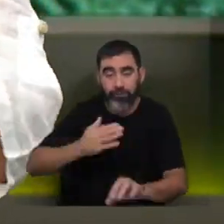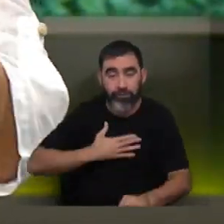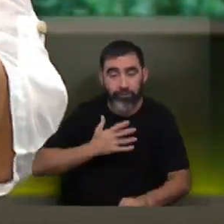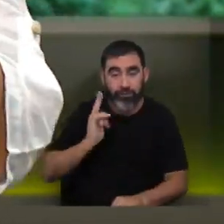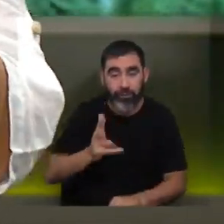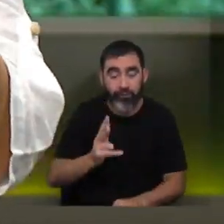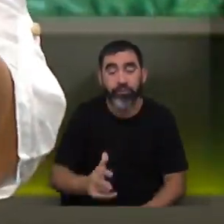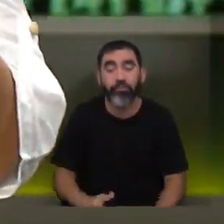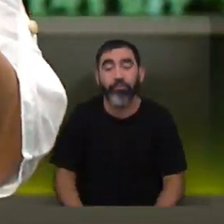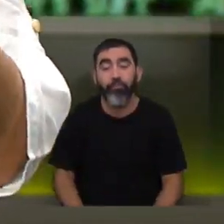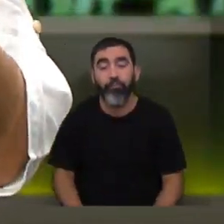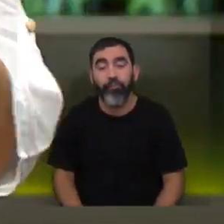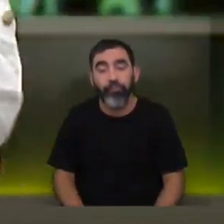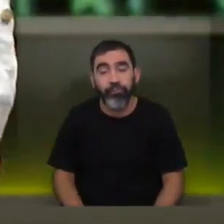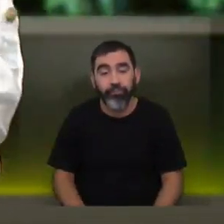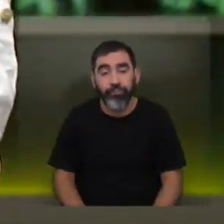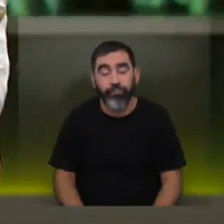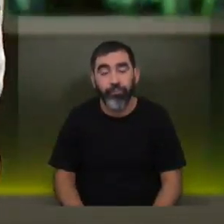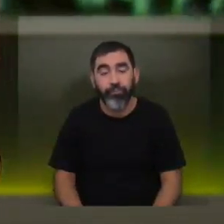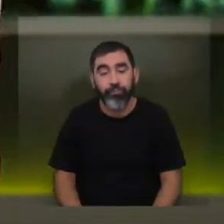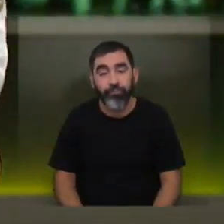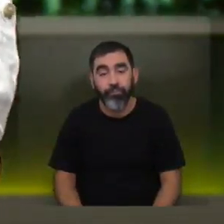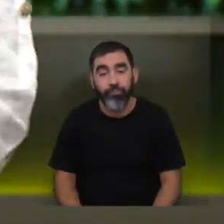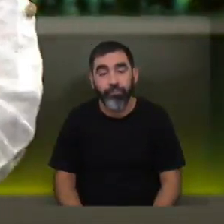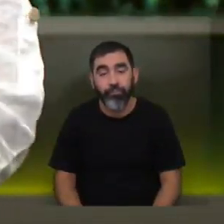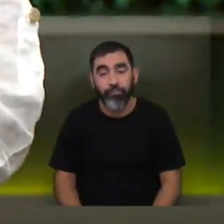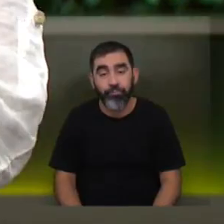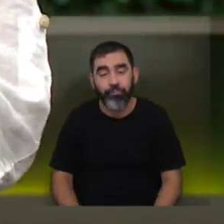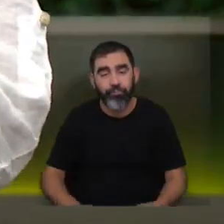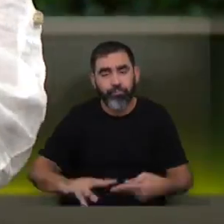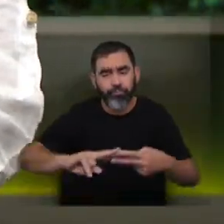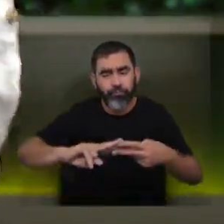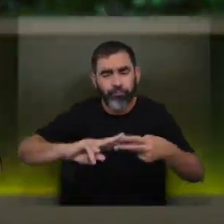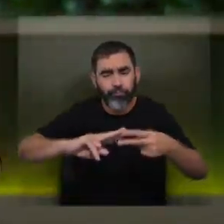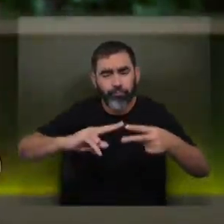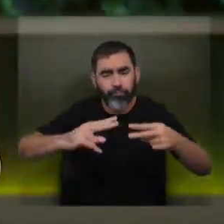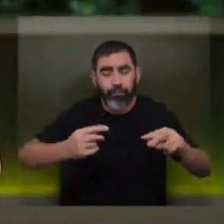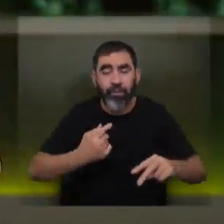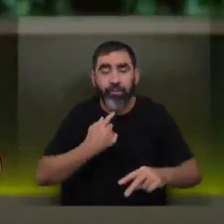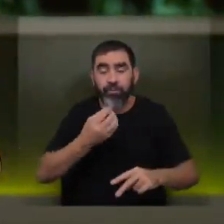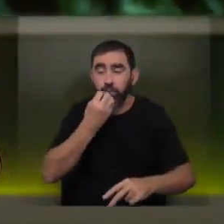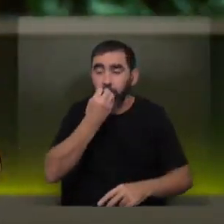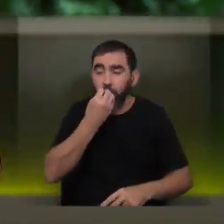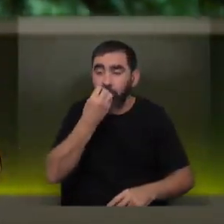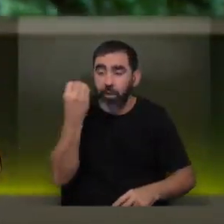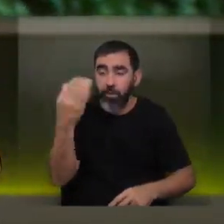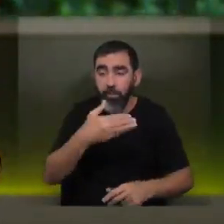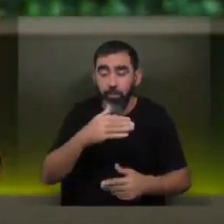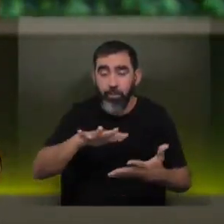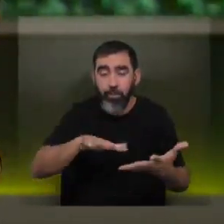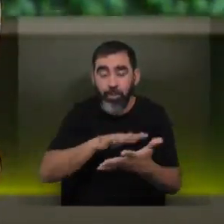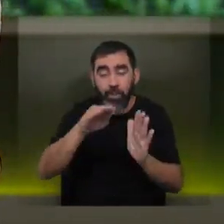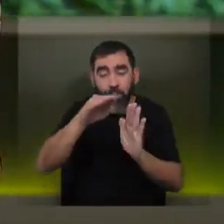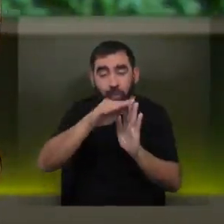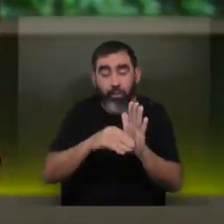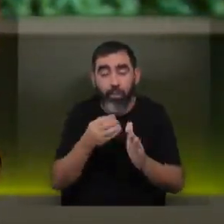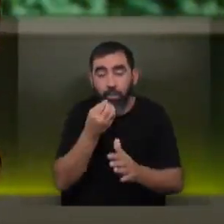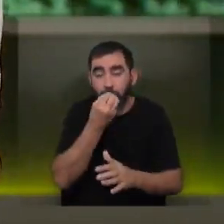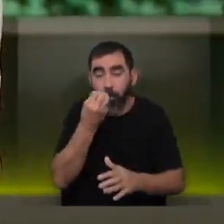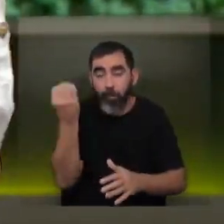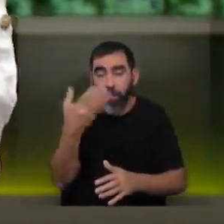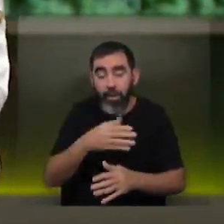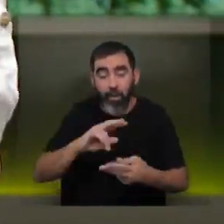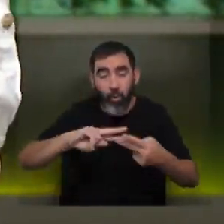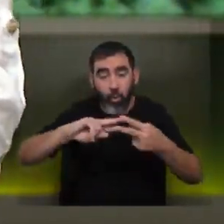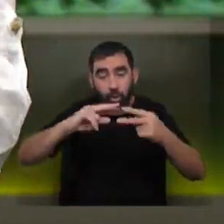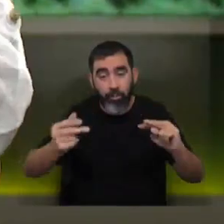Entonces, el pool de genes que sirven para mejorar una cosa en los programas de mejoramiento genético